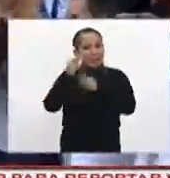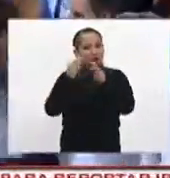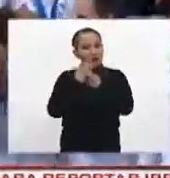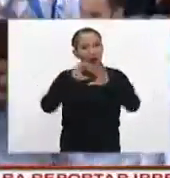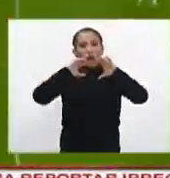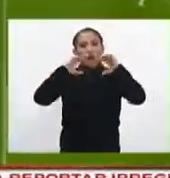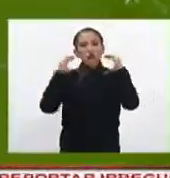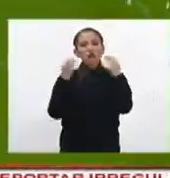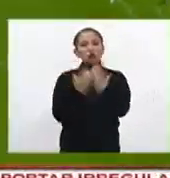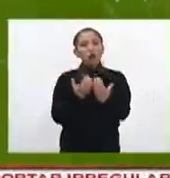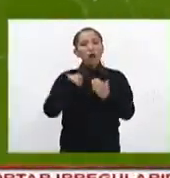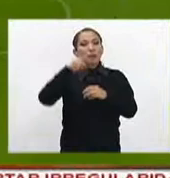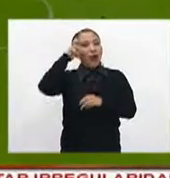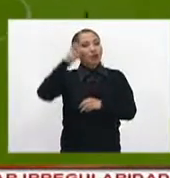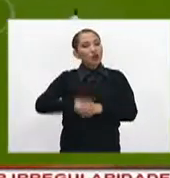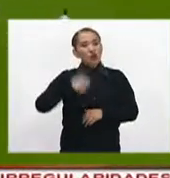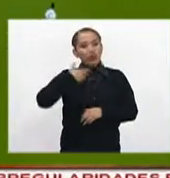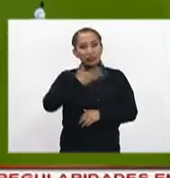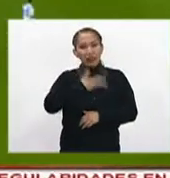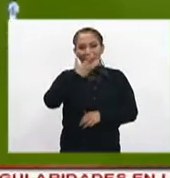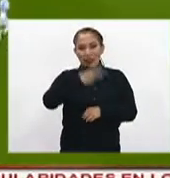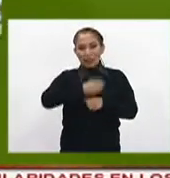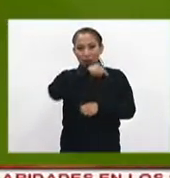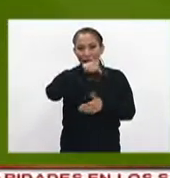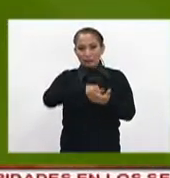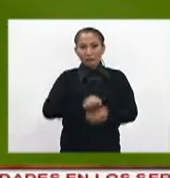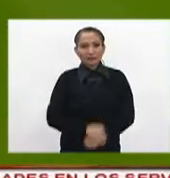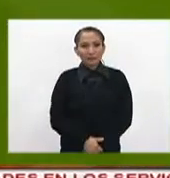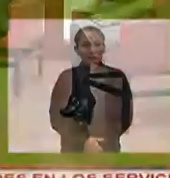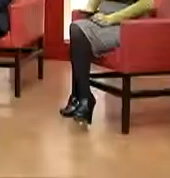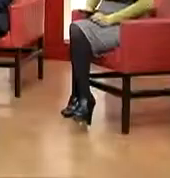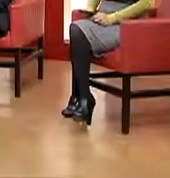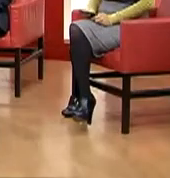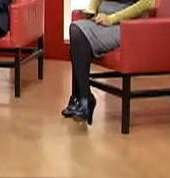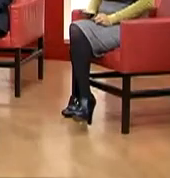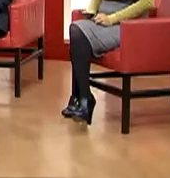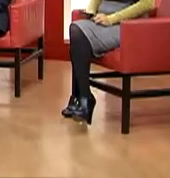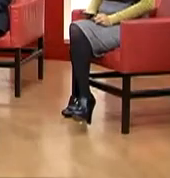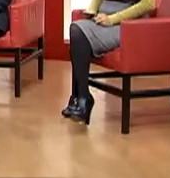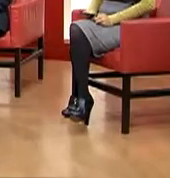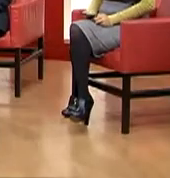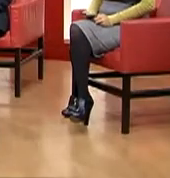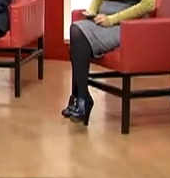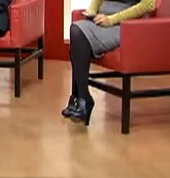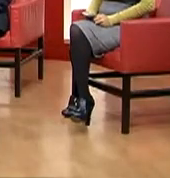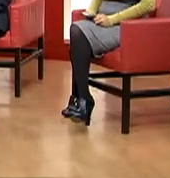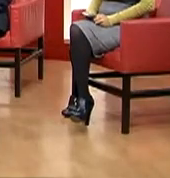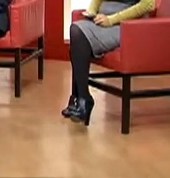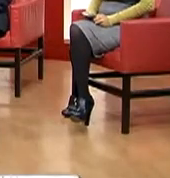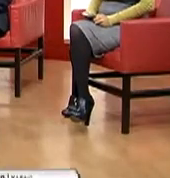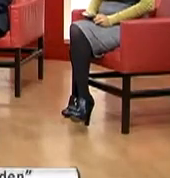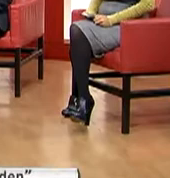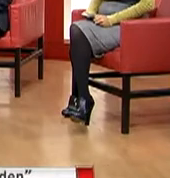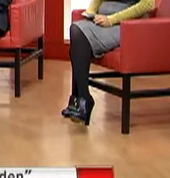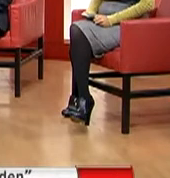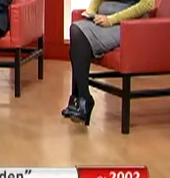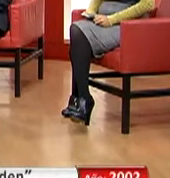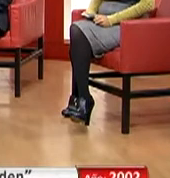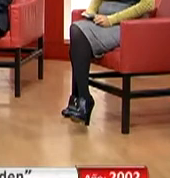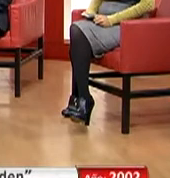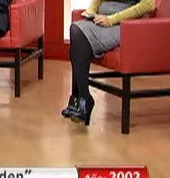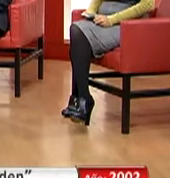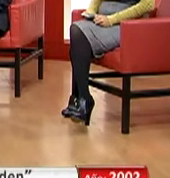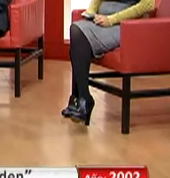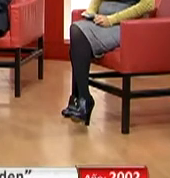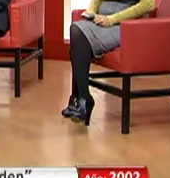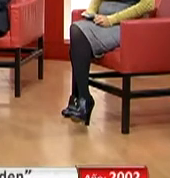mundial de clubes Pachuca obtiene el tercer lugar Muchas gracias por estar con nosotros esta mañana fue un placer informarles tenemos